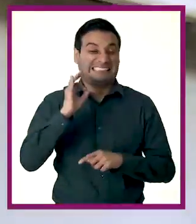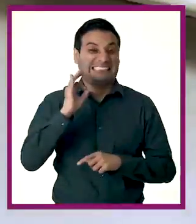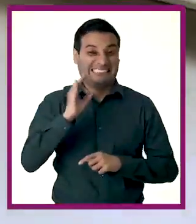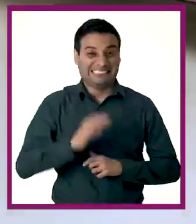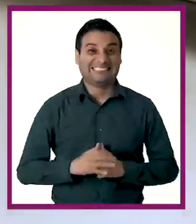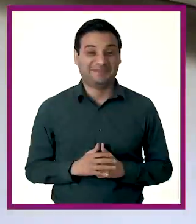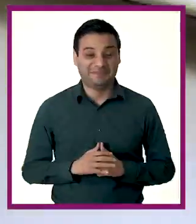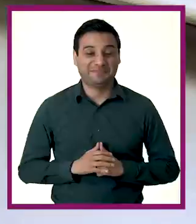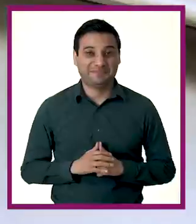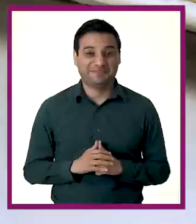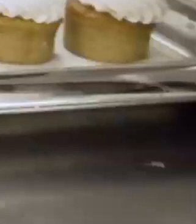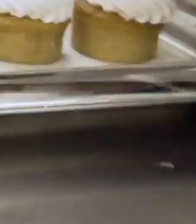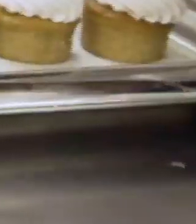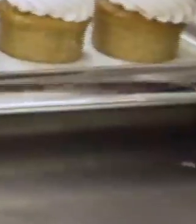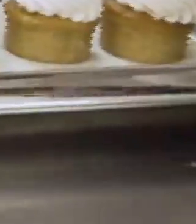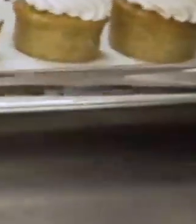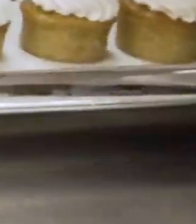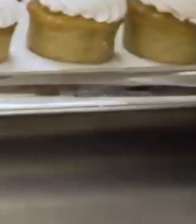Delicioso.